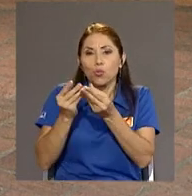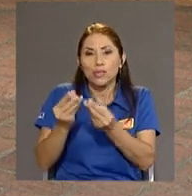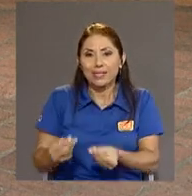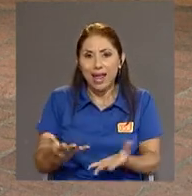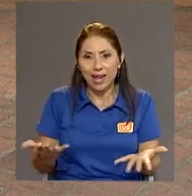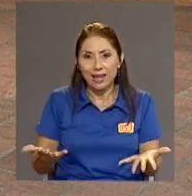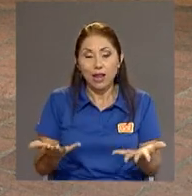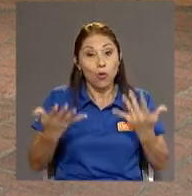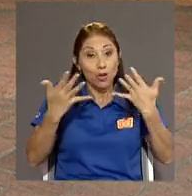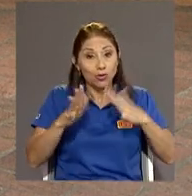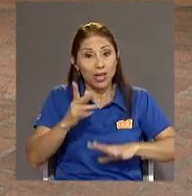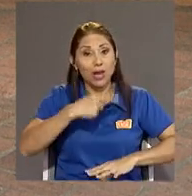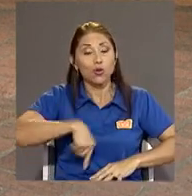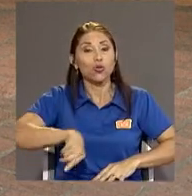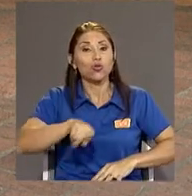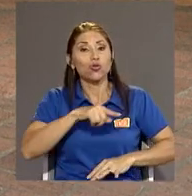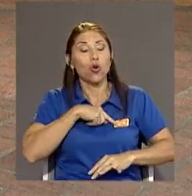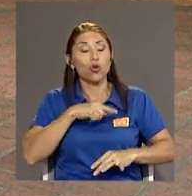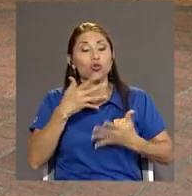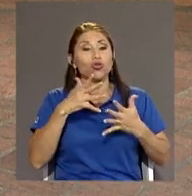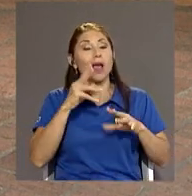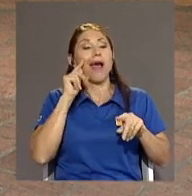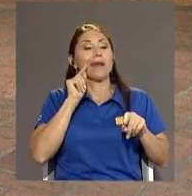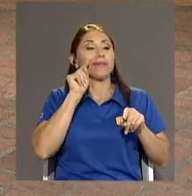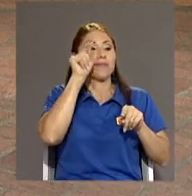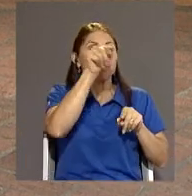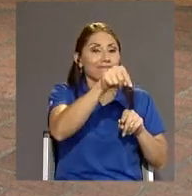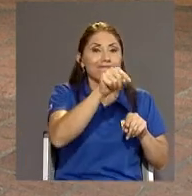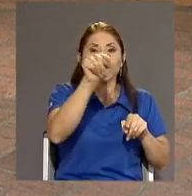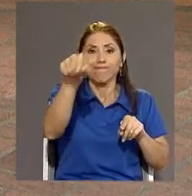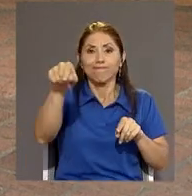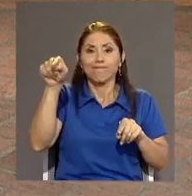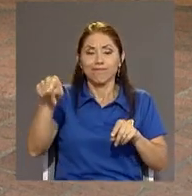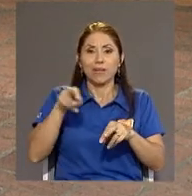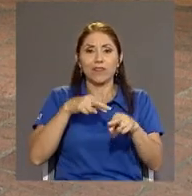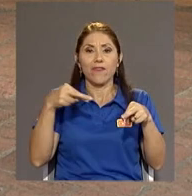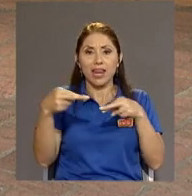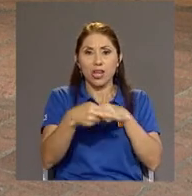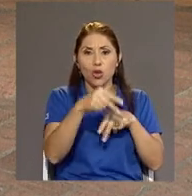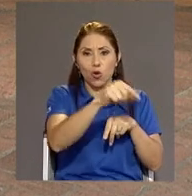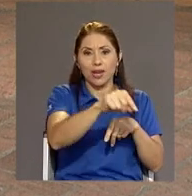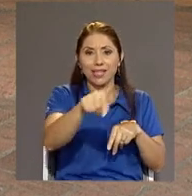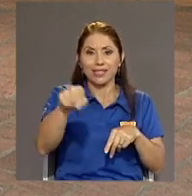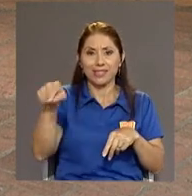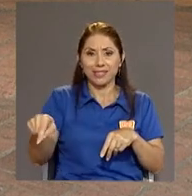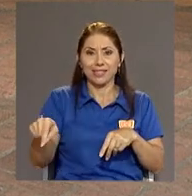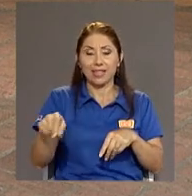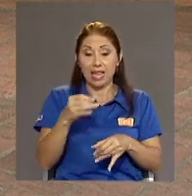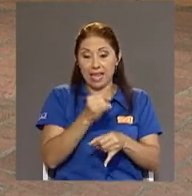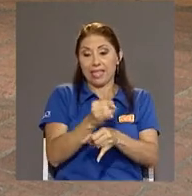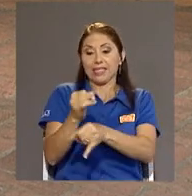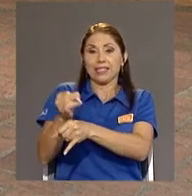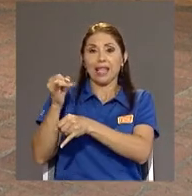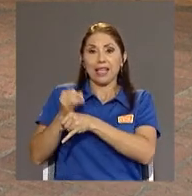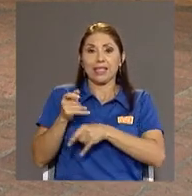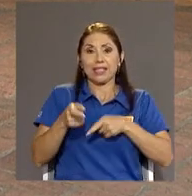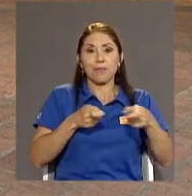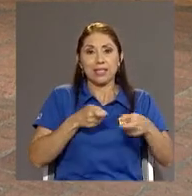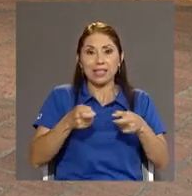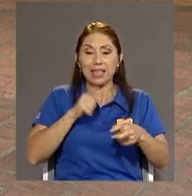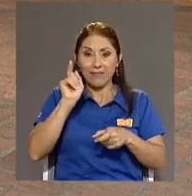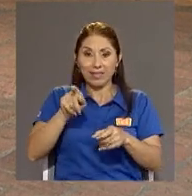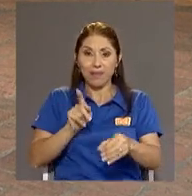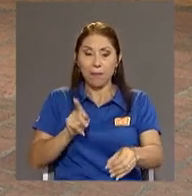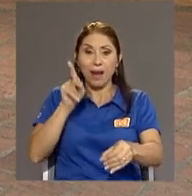regiones, en ese momento ya las instancias administrativas que deben participar en el cumplimiento de esa meta deberían